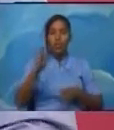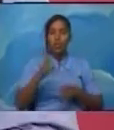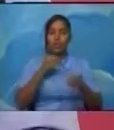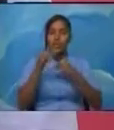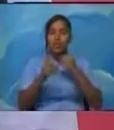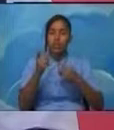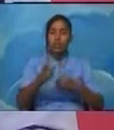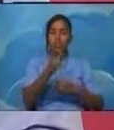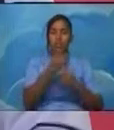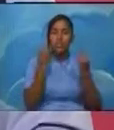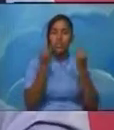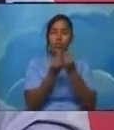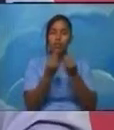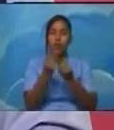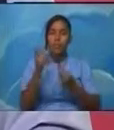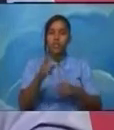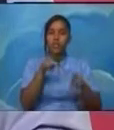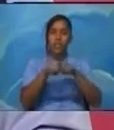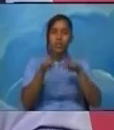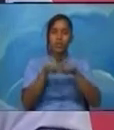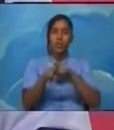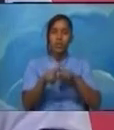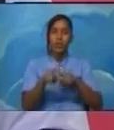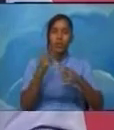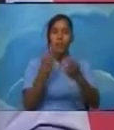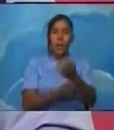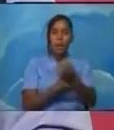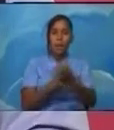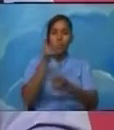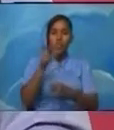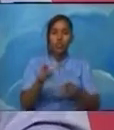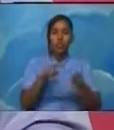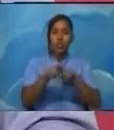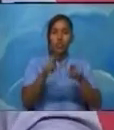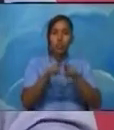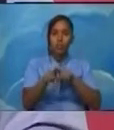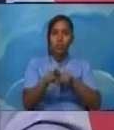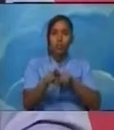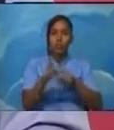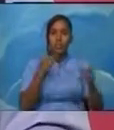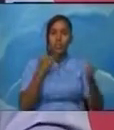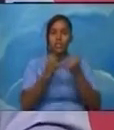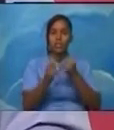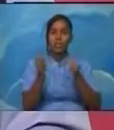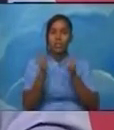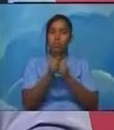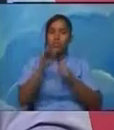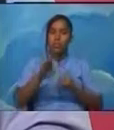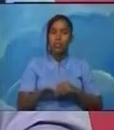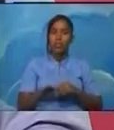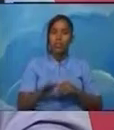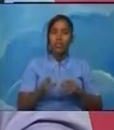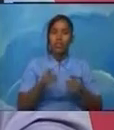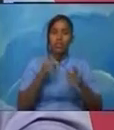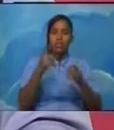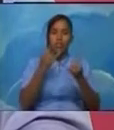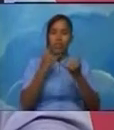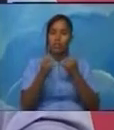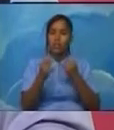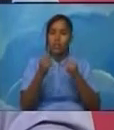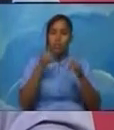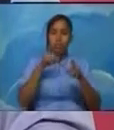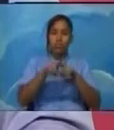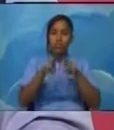que se junte con una persona que sea chismoso? Por ejemplo, un hermano que sea chismoso, ¿cómo termina? Termina convirtiéndose en un